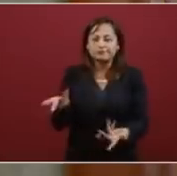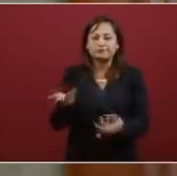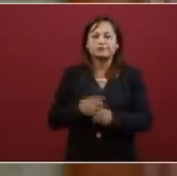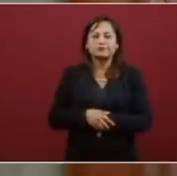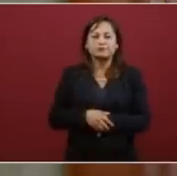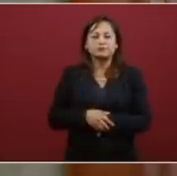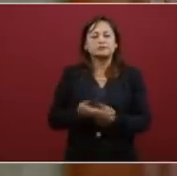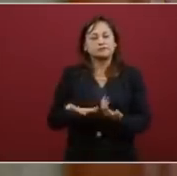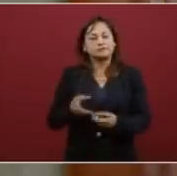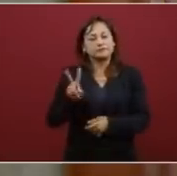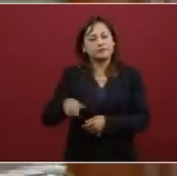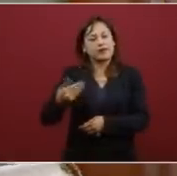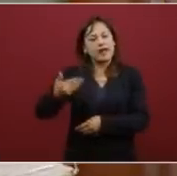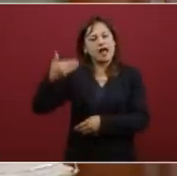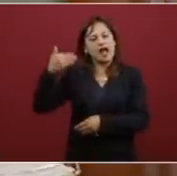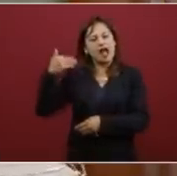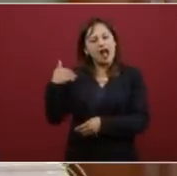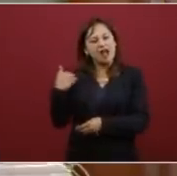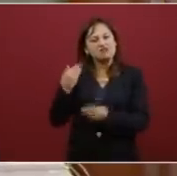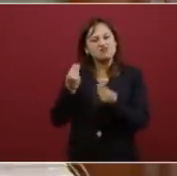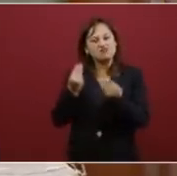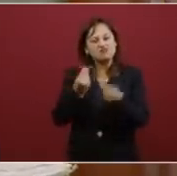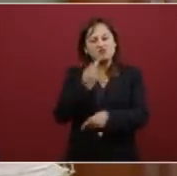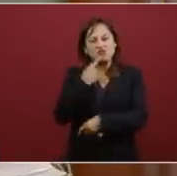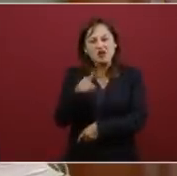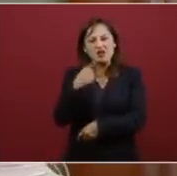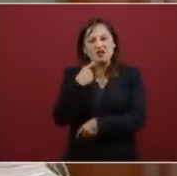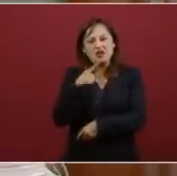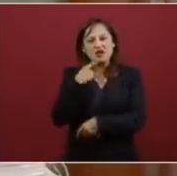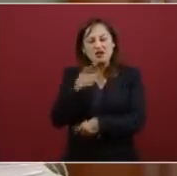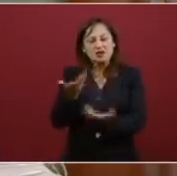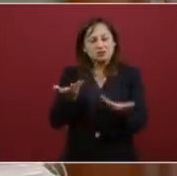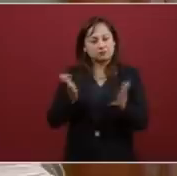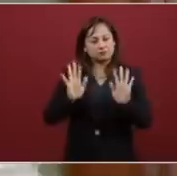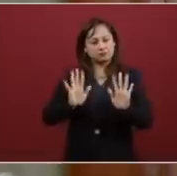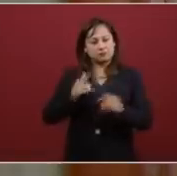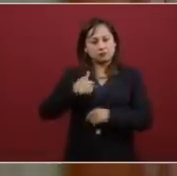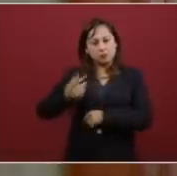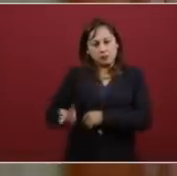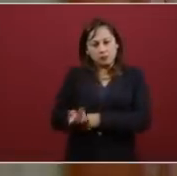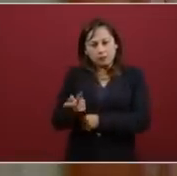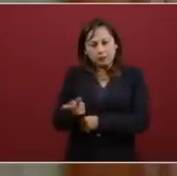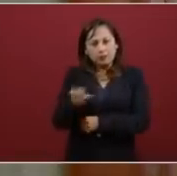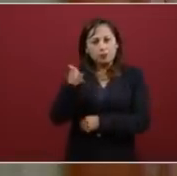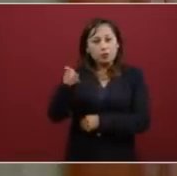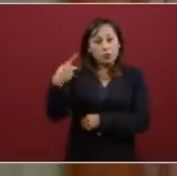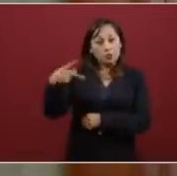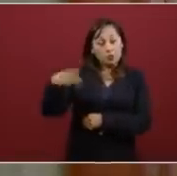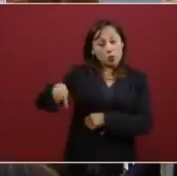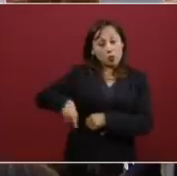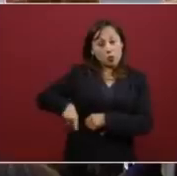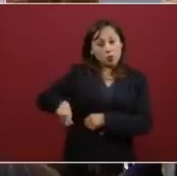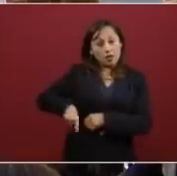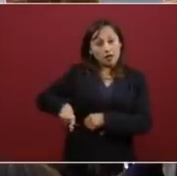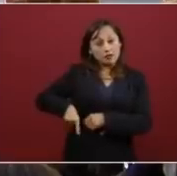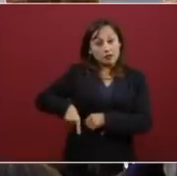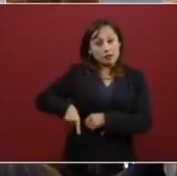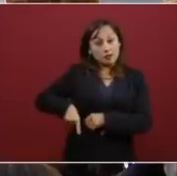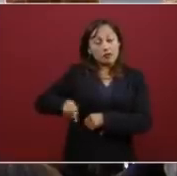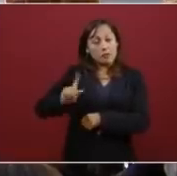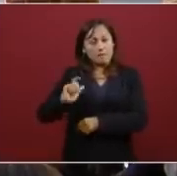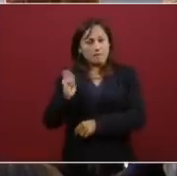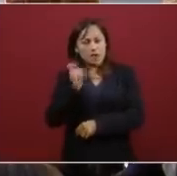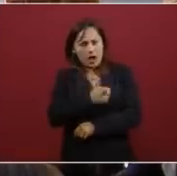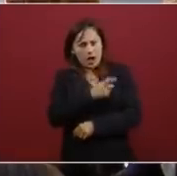tenía quejas, había quejas del servicio. Entonces, ¿su gobierno va a solventar la deuda que heredó del gobierno de Enrique